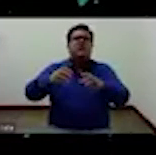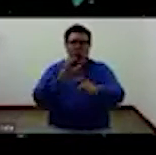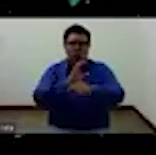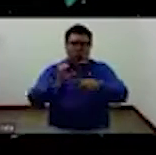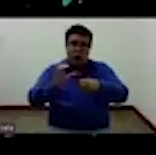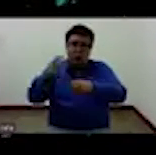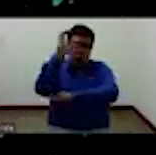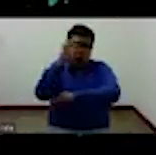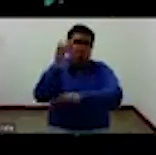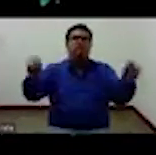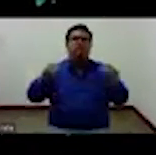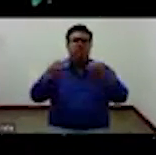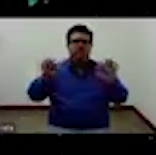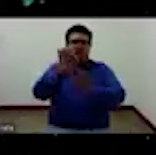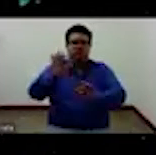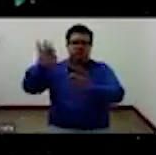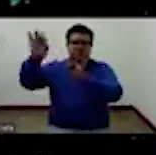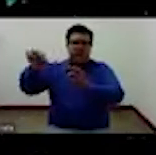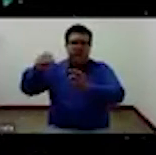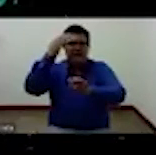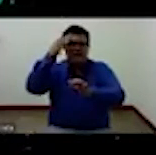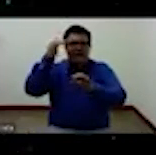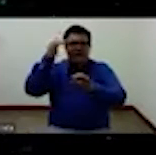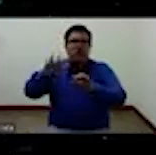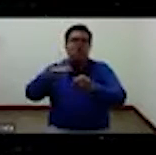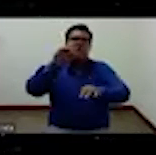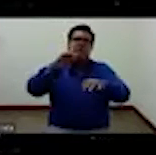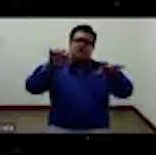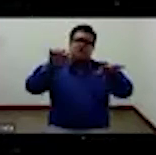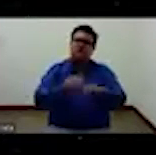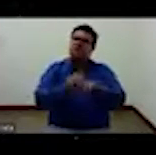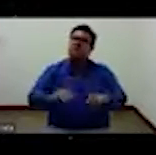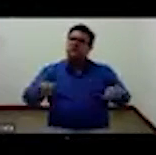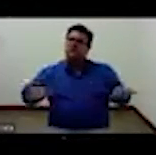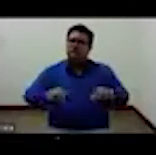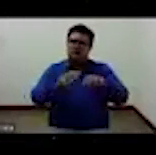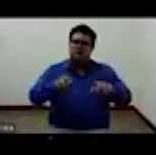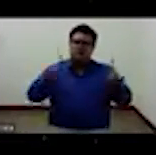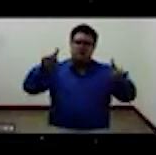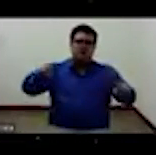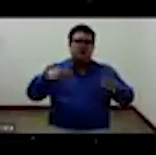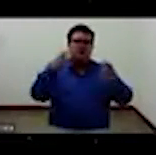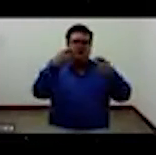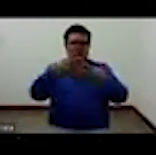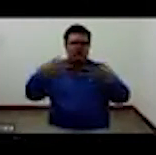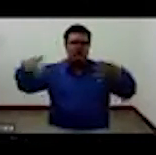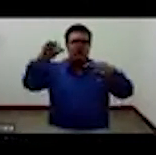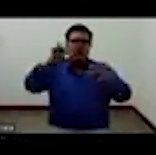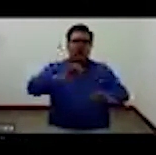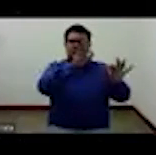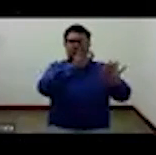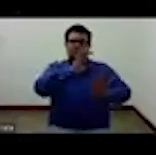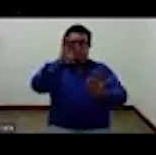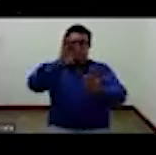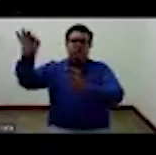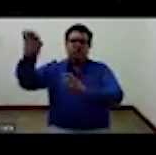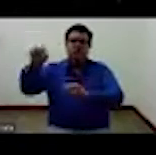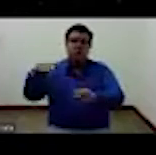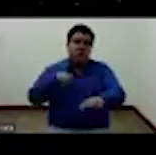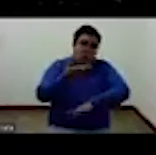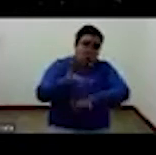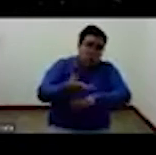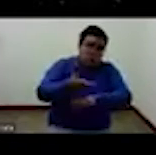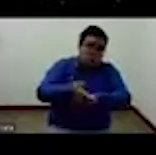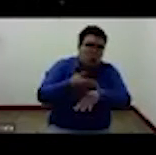una pieza para piano. Es decir, yo debía componer una pieza para piano Y la propuesta consistía en basarnos en